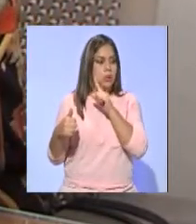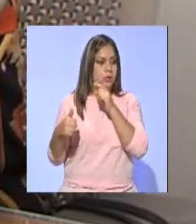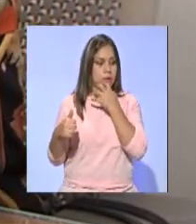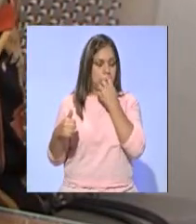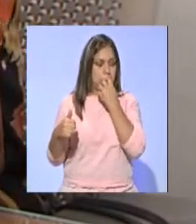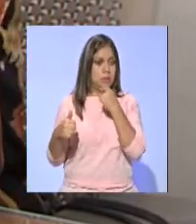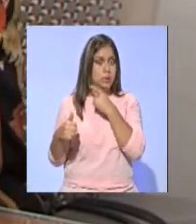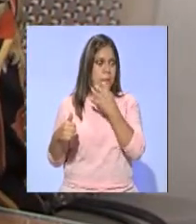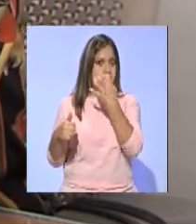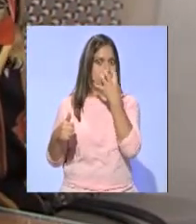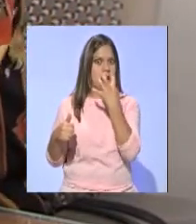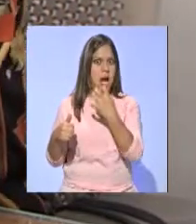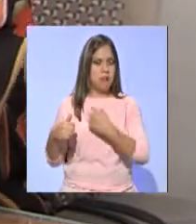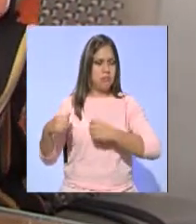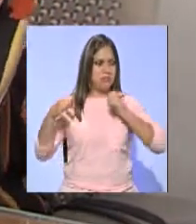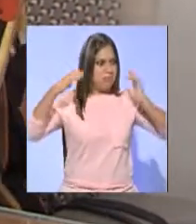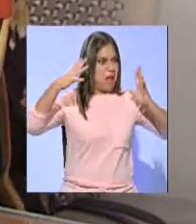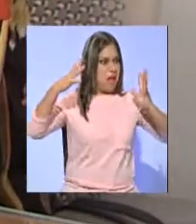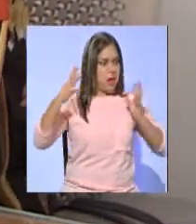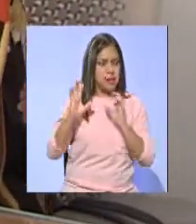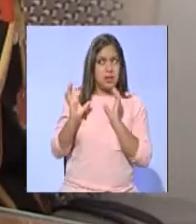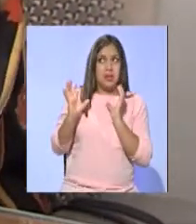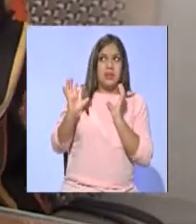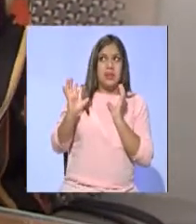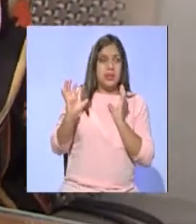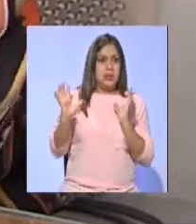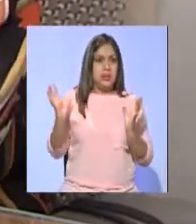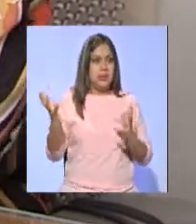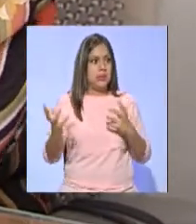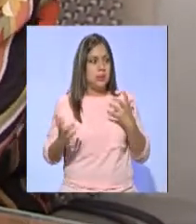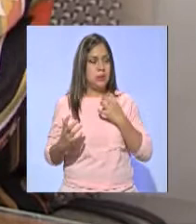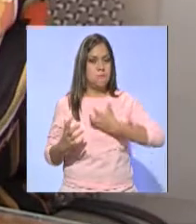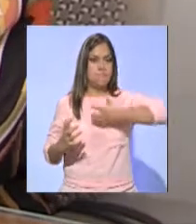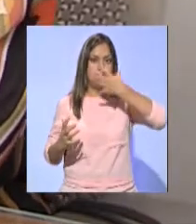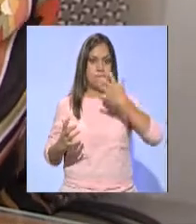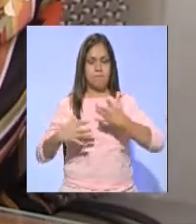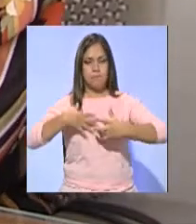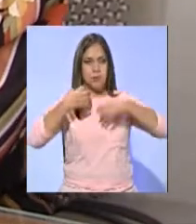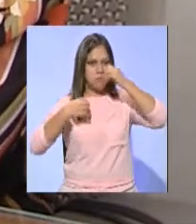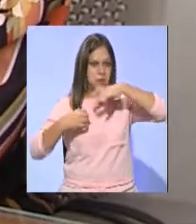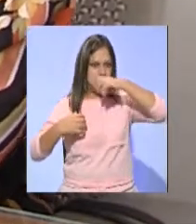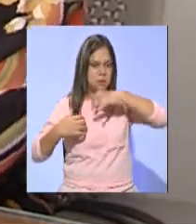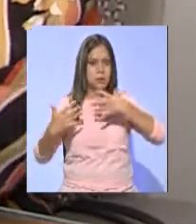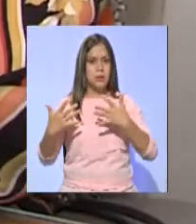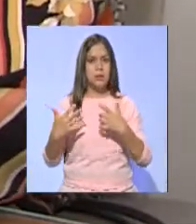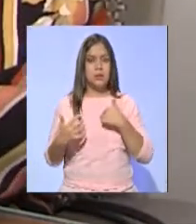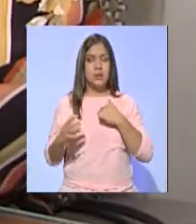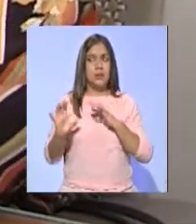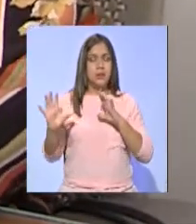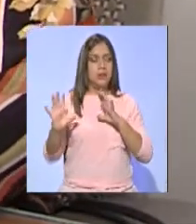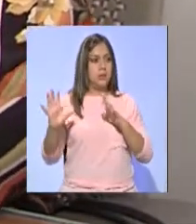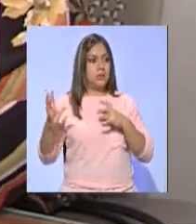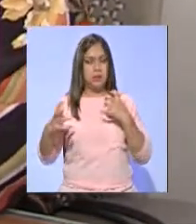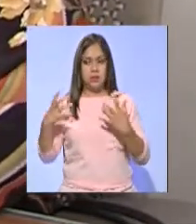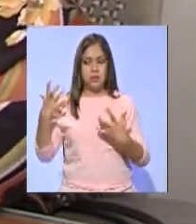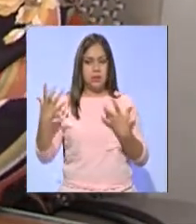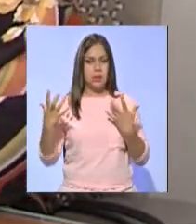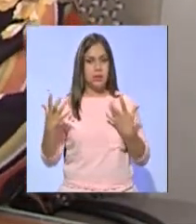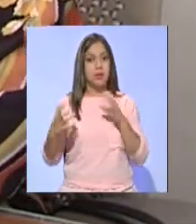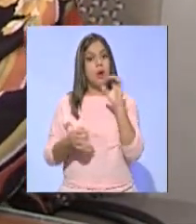mi jefe, hombre o mujer, se va a enojar porque yo estoy actuando de una determinada manera, o